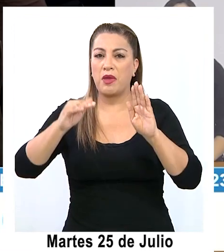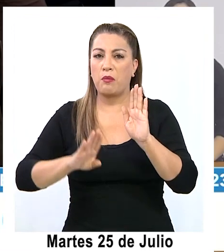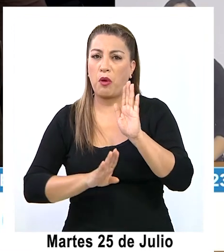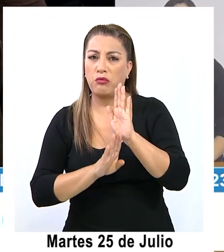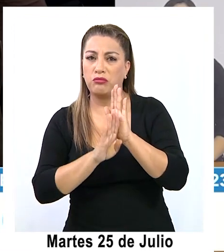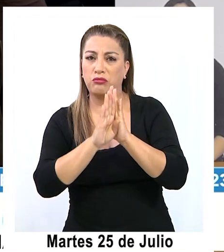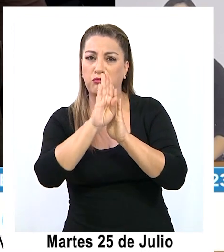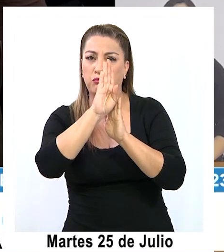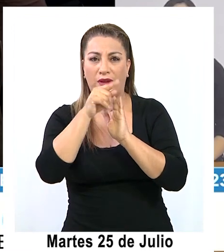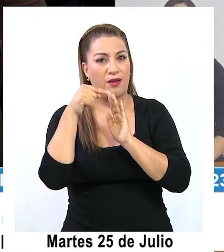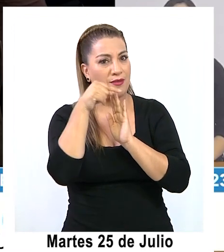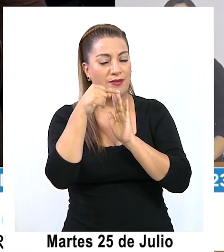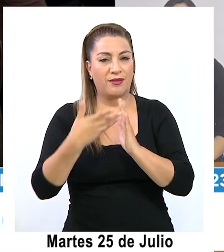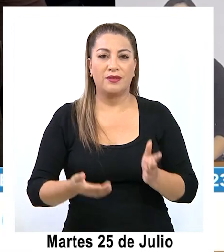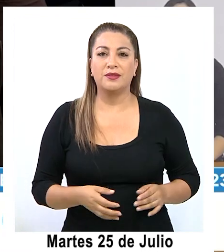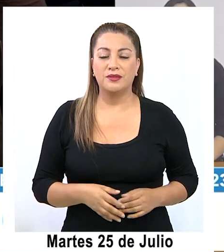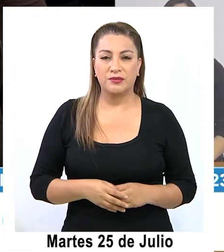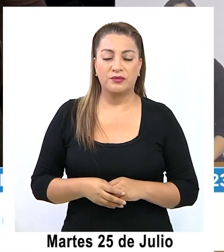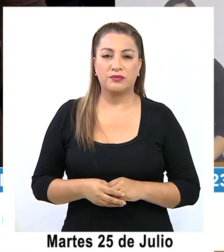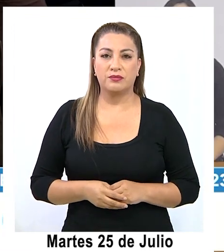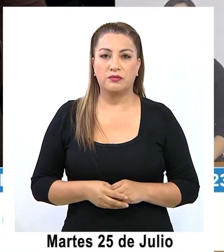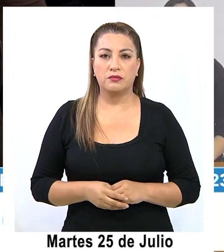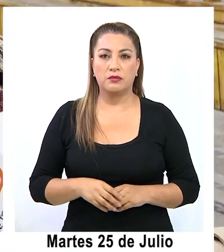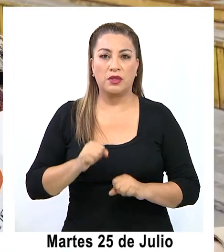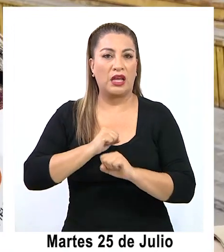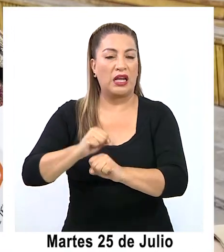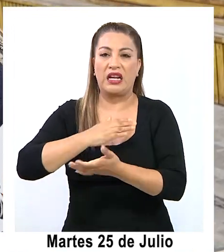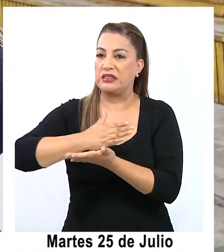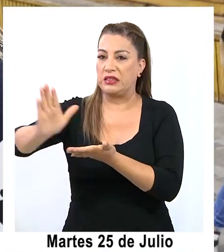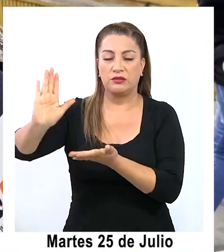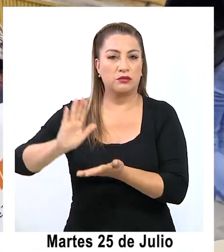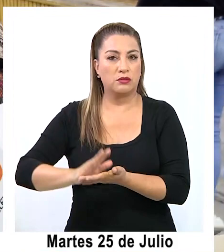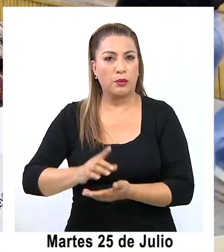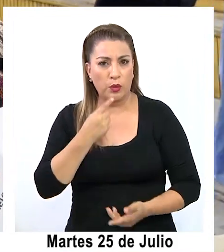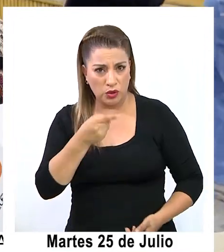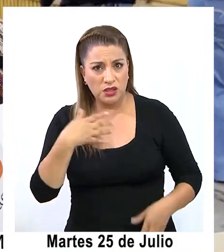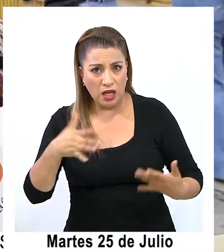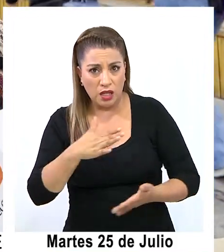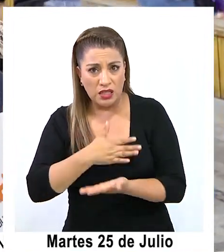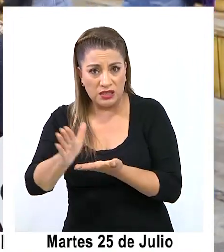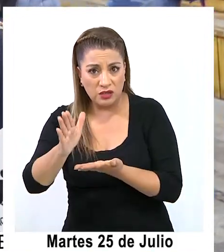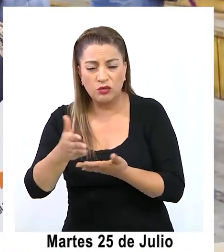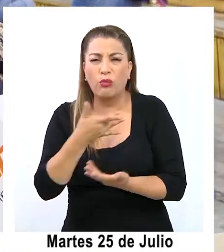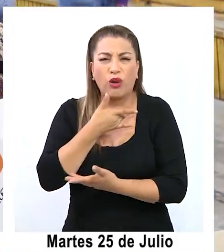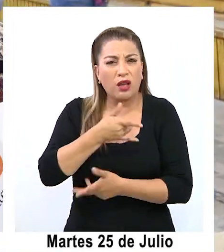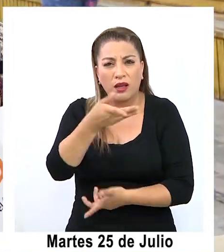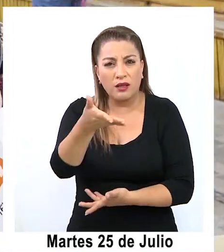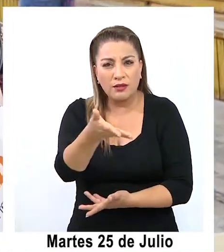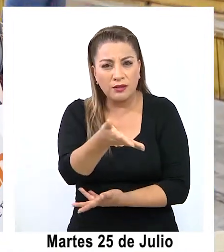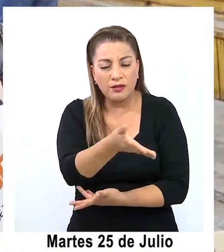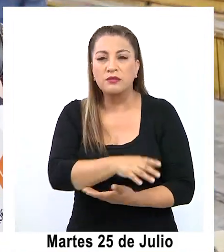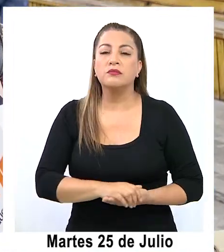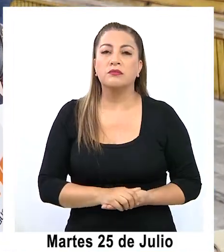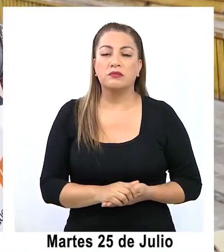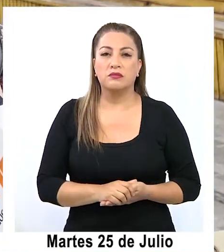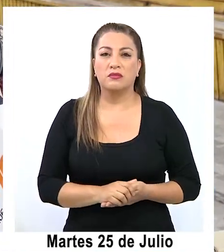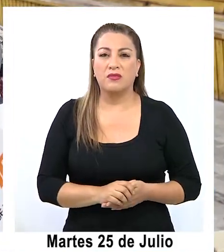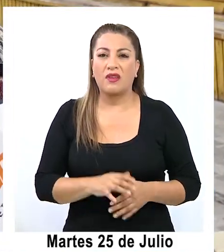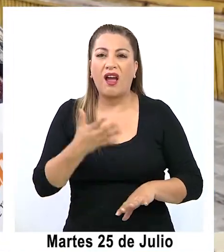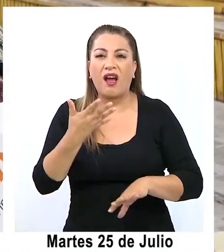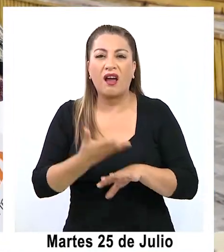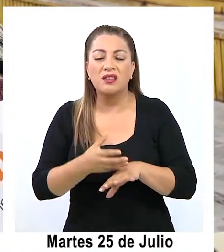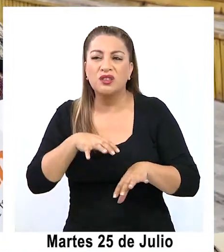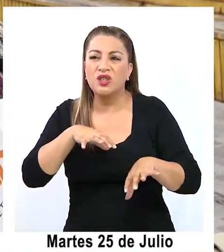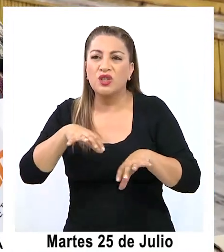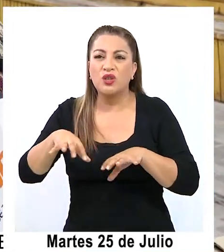las encuestas. Rechazo total. ¿Va a rechazar? Sí. ¿Por qué? Porque hay cosas que no